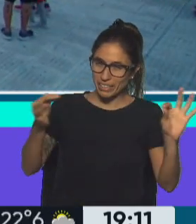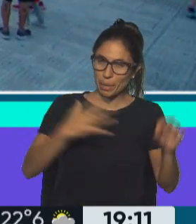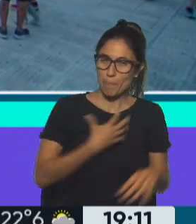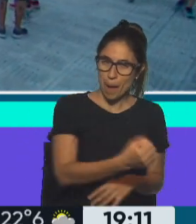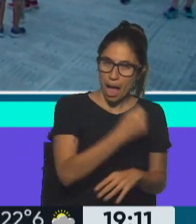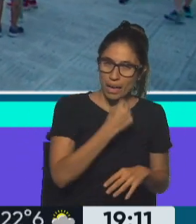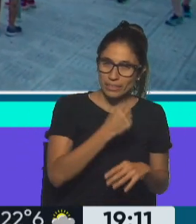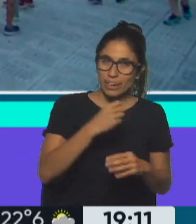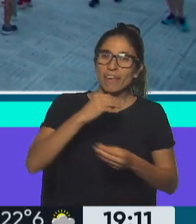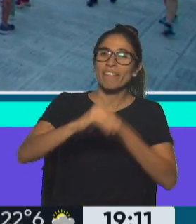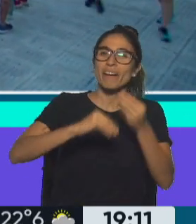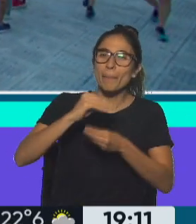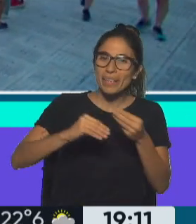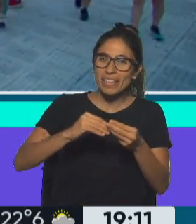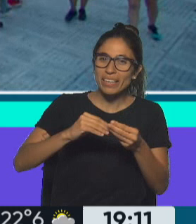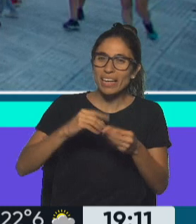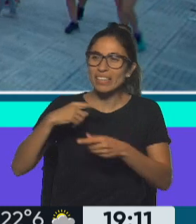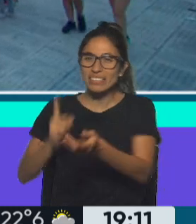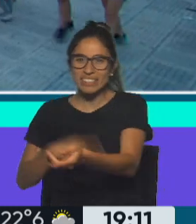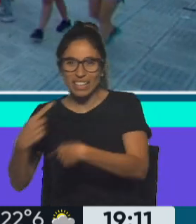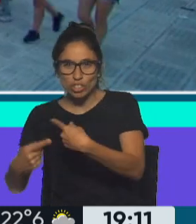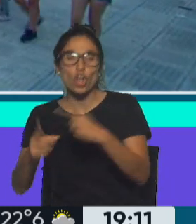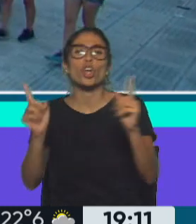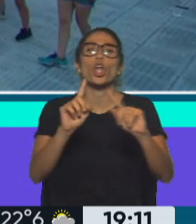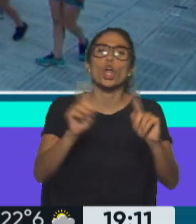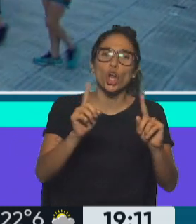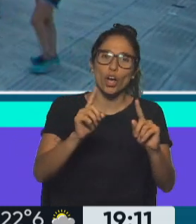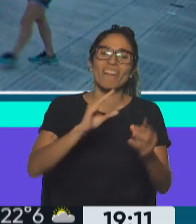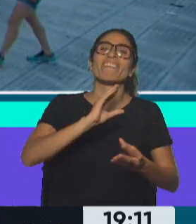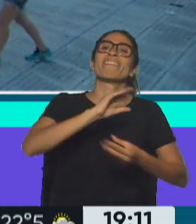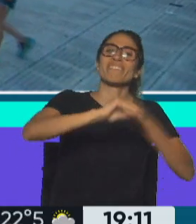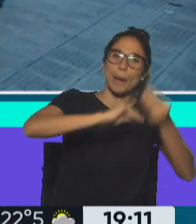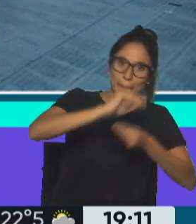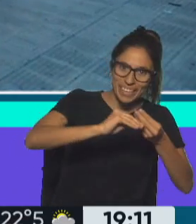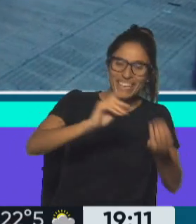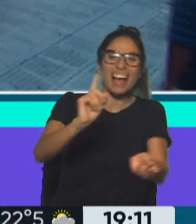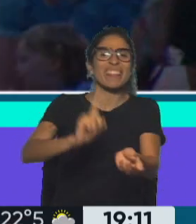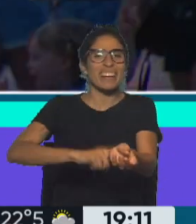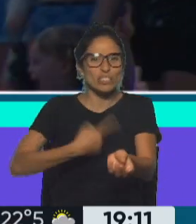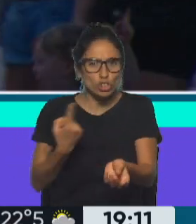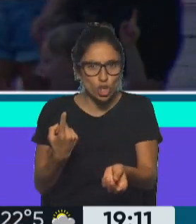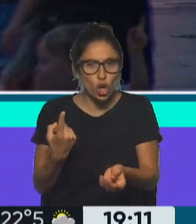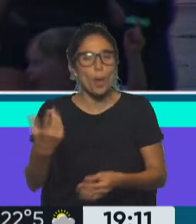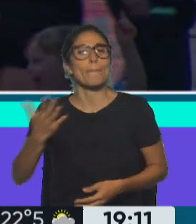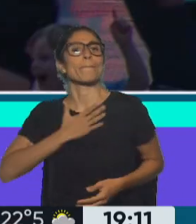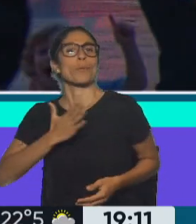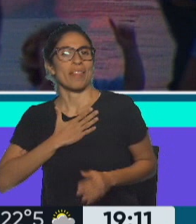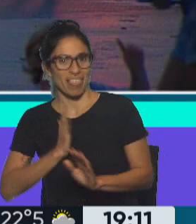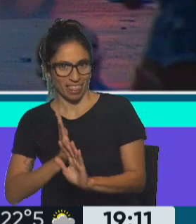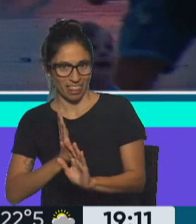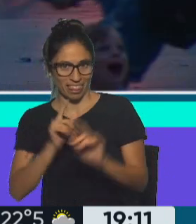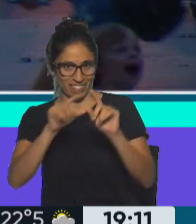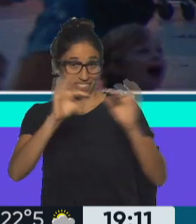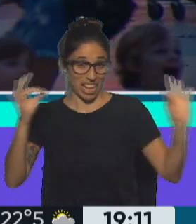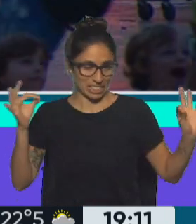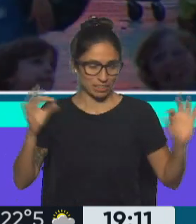tradición y propiedad. Familia, tradición y Sí. propiedad, gracias Alejandro, pero un poco Sí. en esos conceptos nuclea la ideología imperante